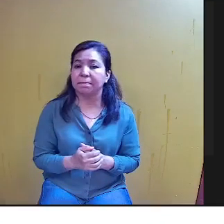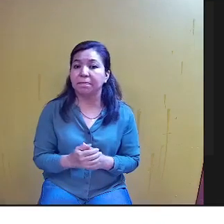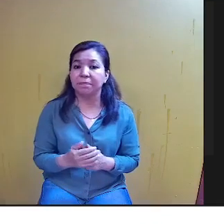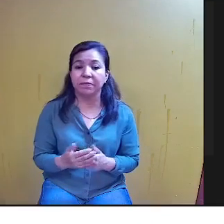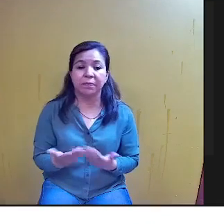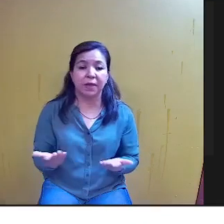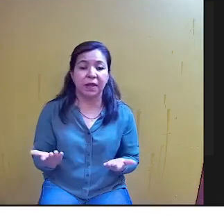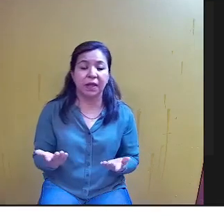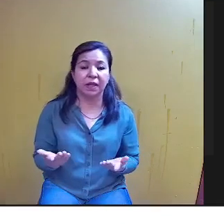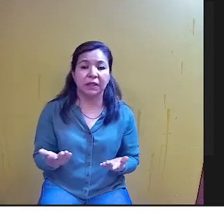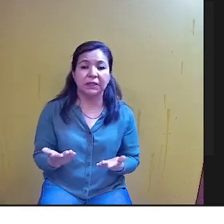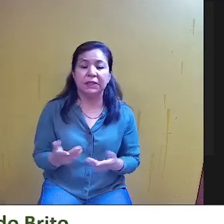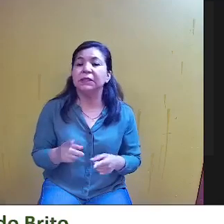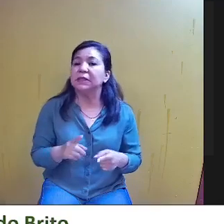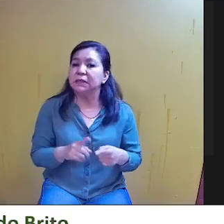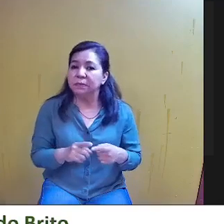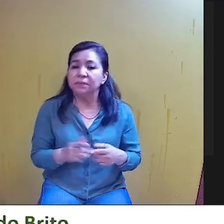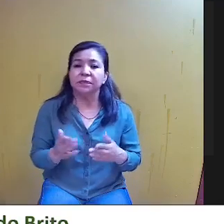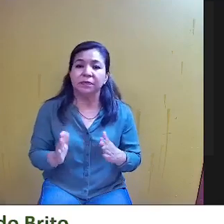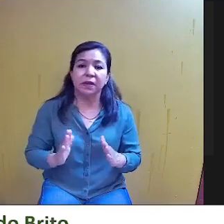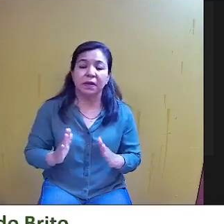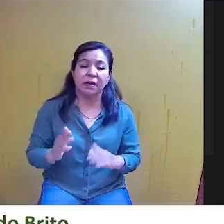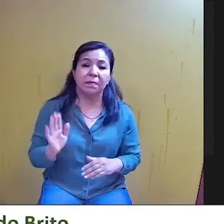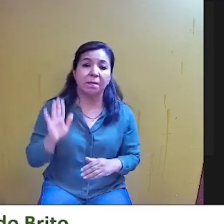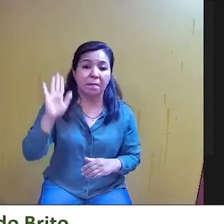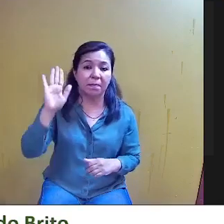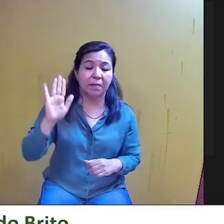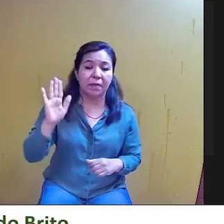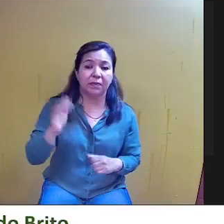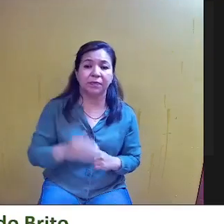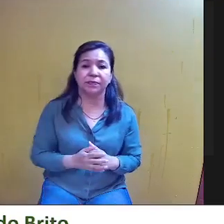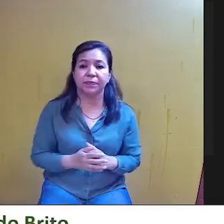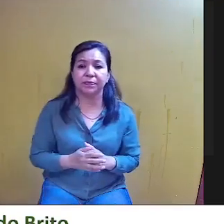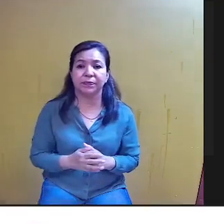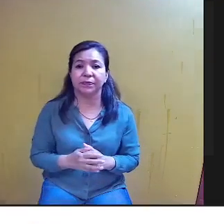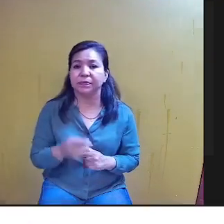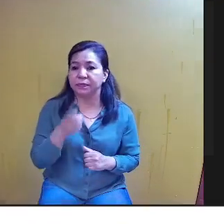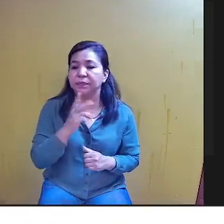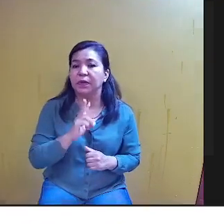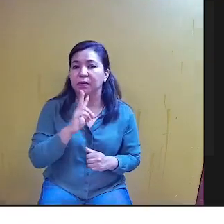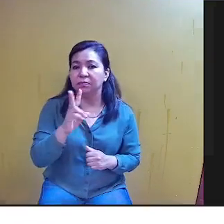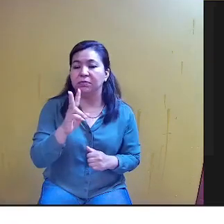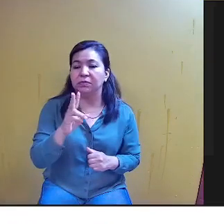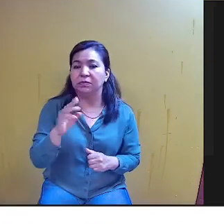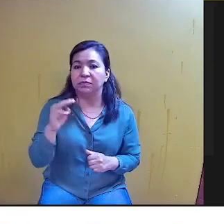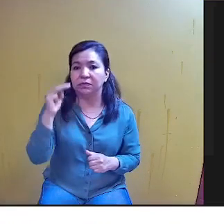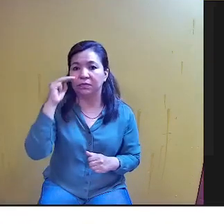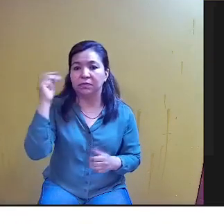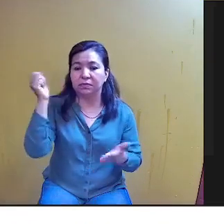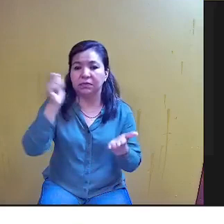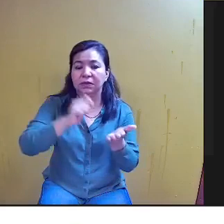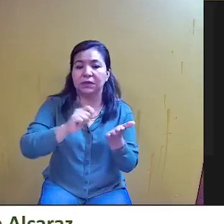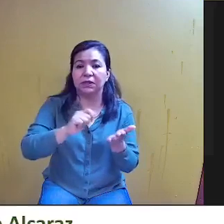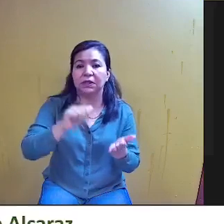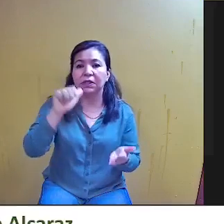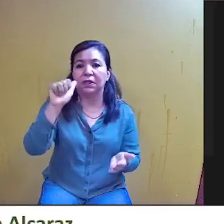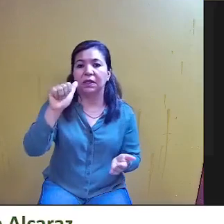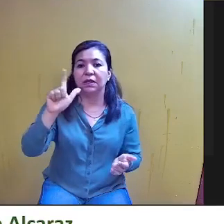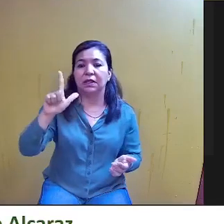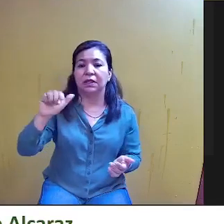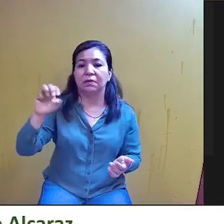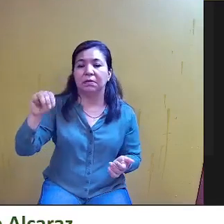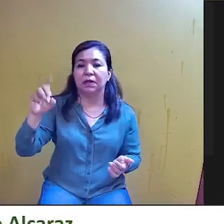participación? Tiene el uso de la voz la magistrada Alma del Eugenio. Gracias, magistrada